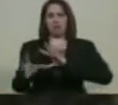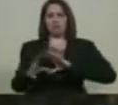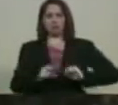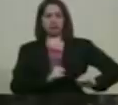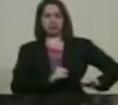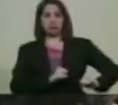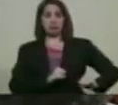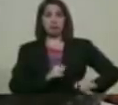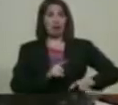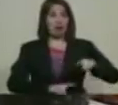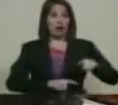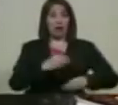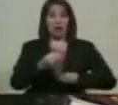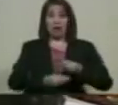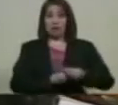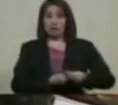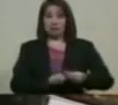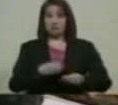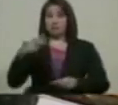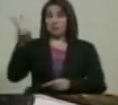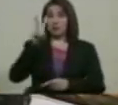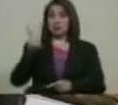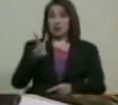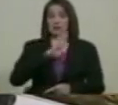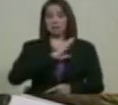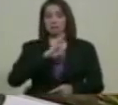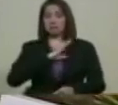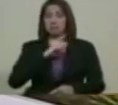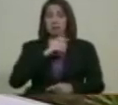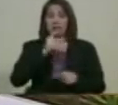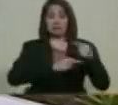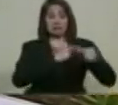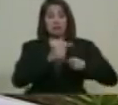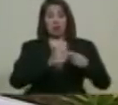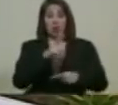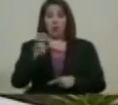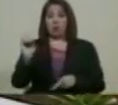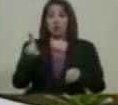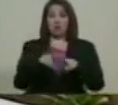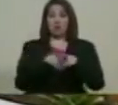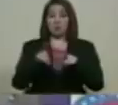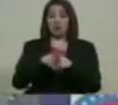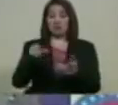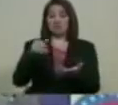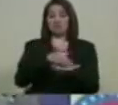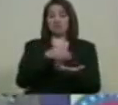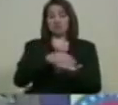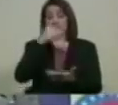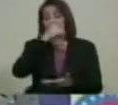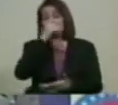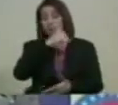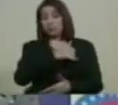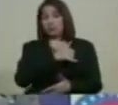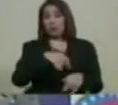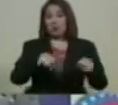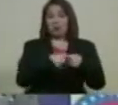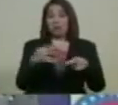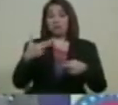y tuvo a Venezuela durante todo el siglo XX como su enclave